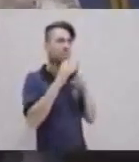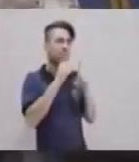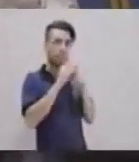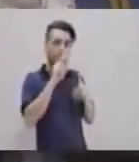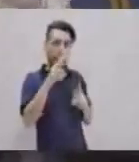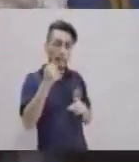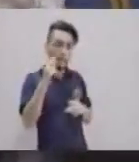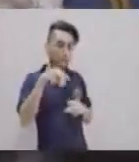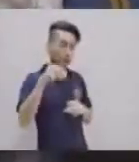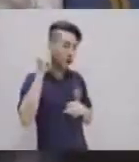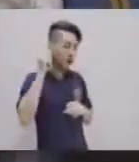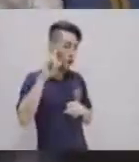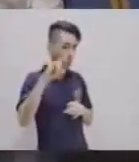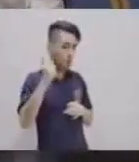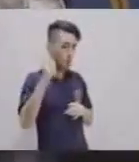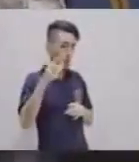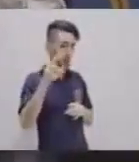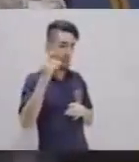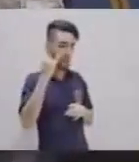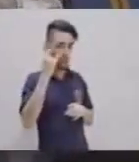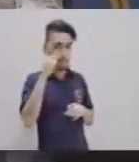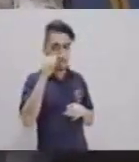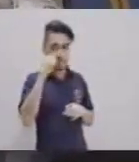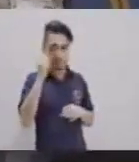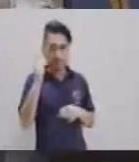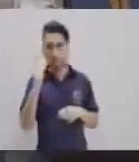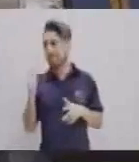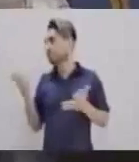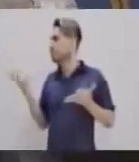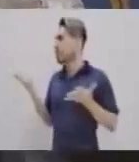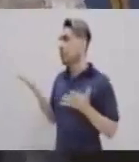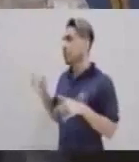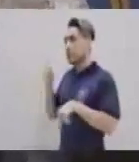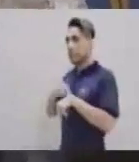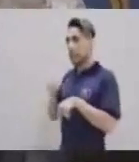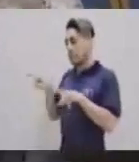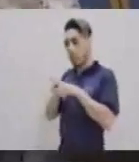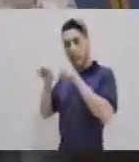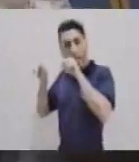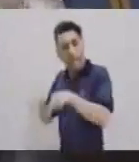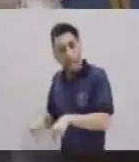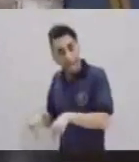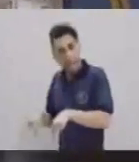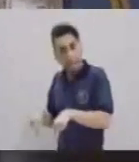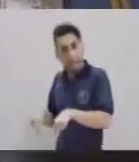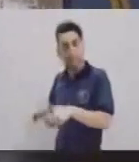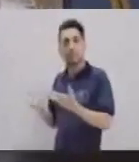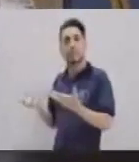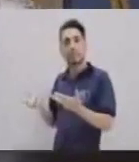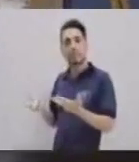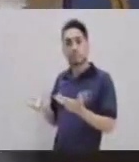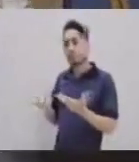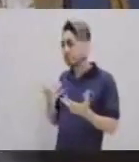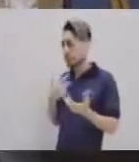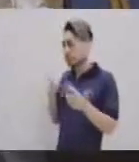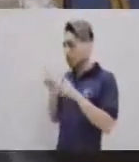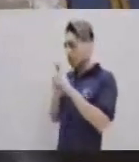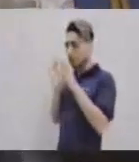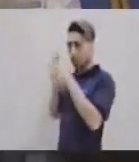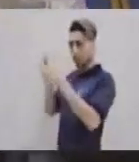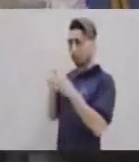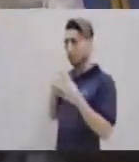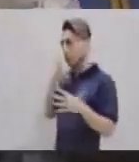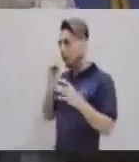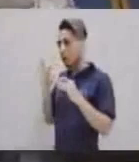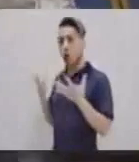vanguardista? Tal vez como a la moda o no sé, tal vez acorde a la actualidad o algo así, tal